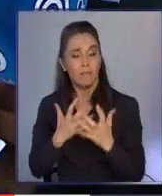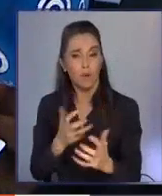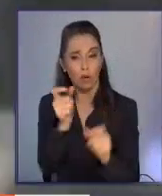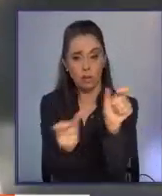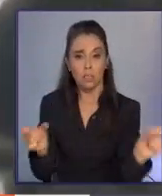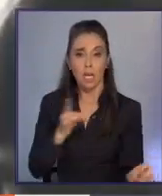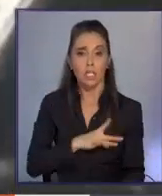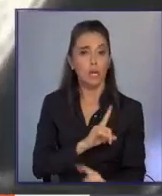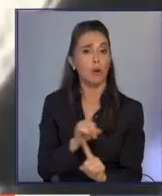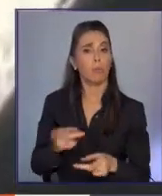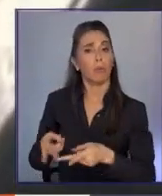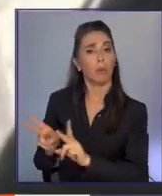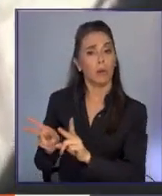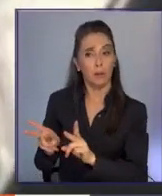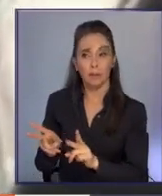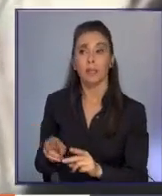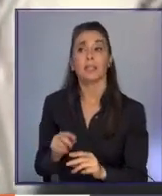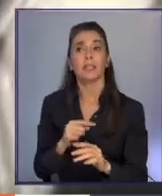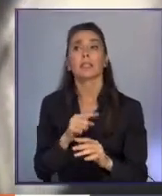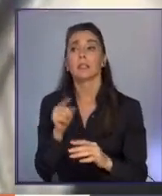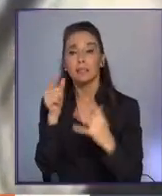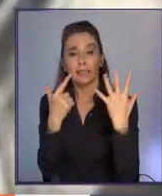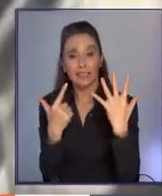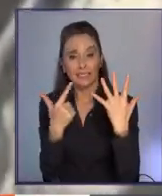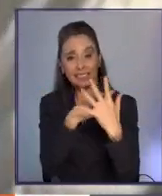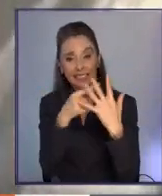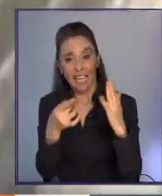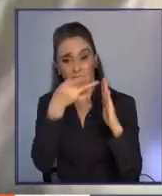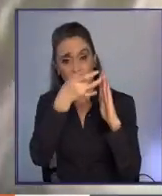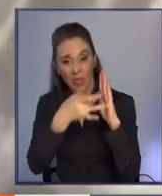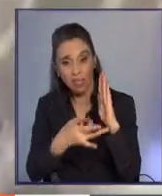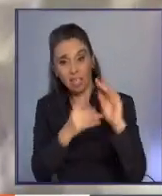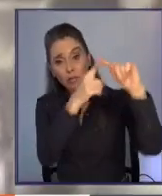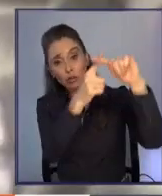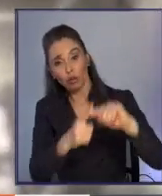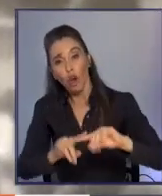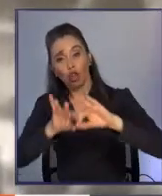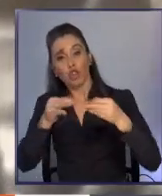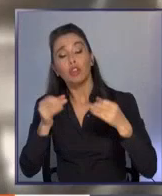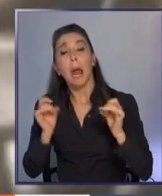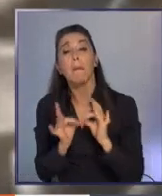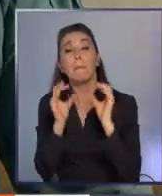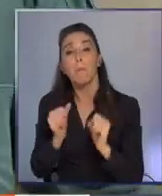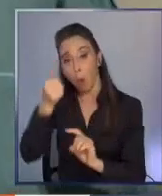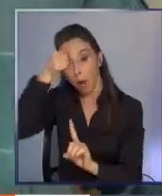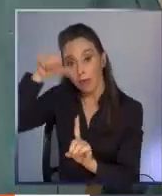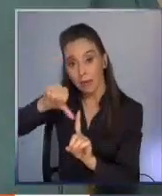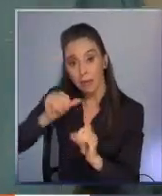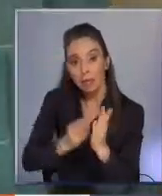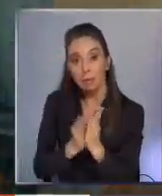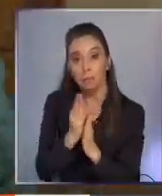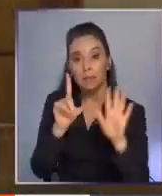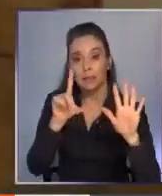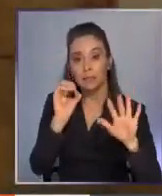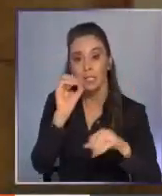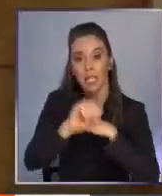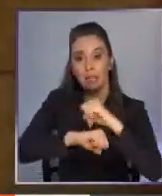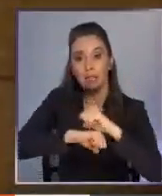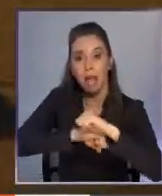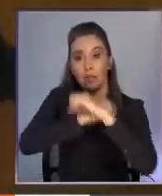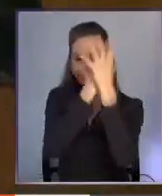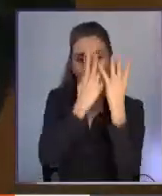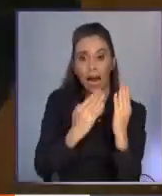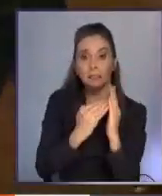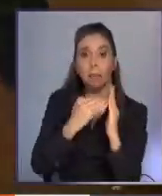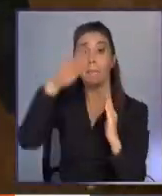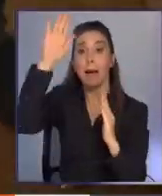lo podemos tolerar los siete delitos imputados carlos vargas durán sumarían una pena total que partiría en los 70 años de cárcel esto sin